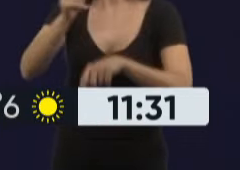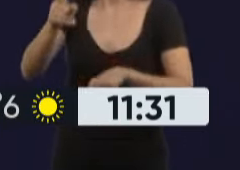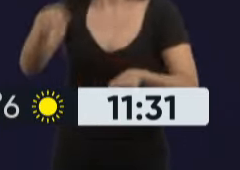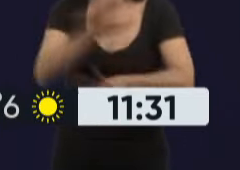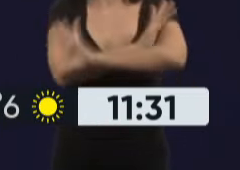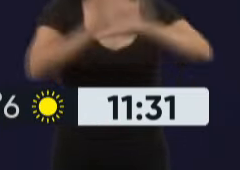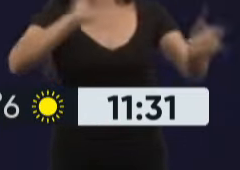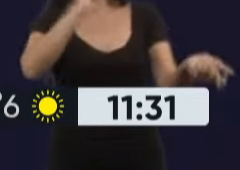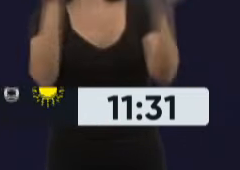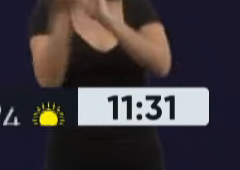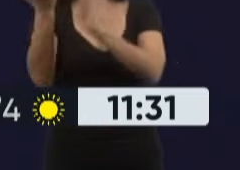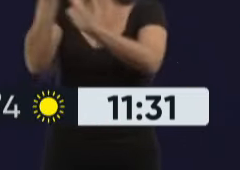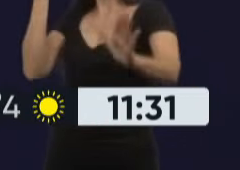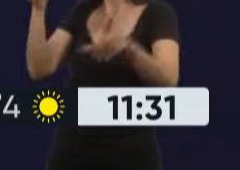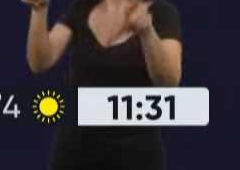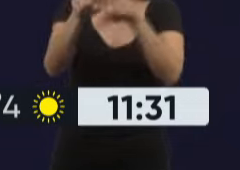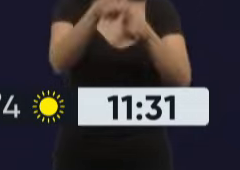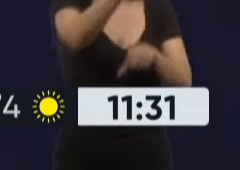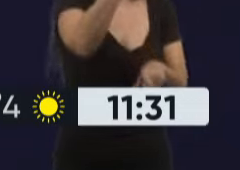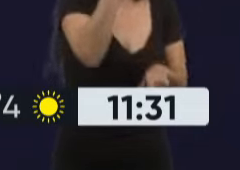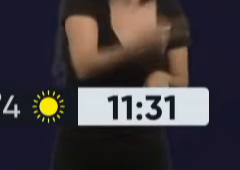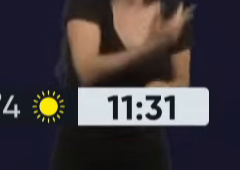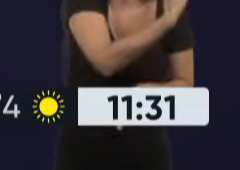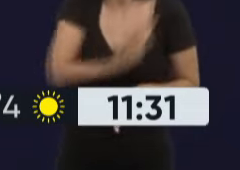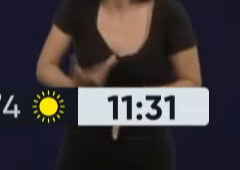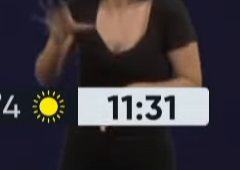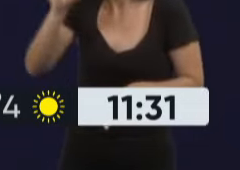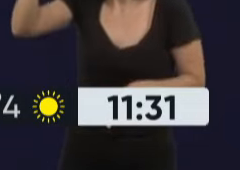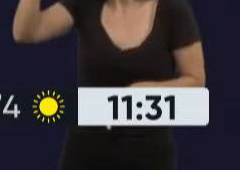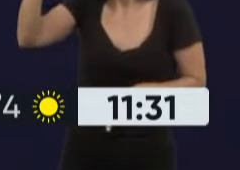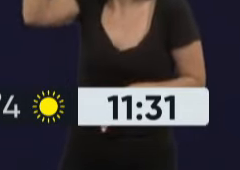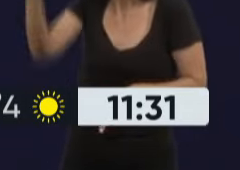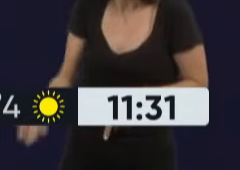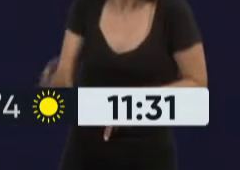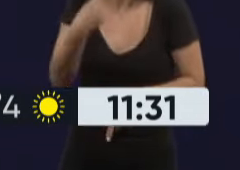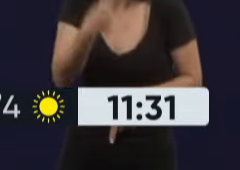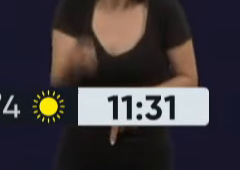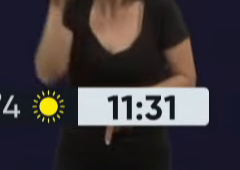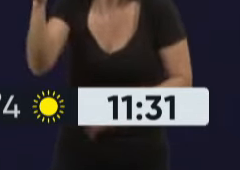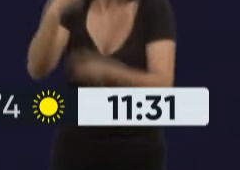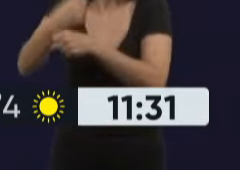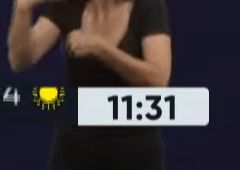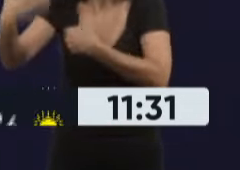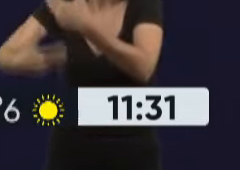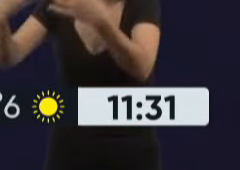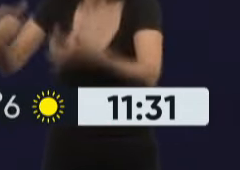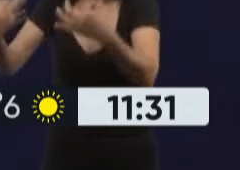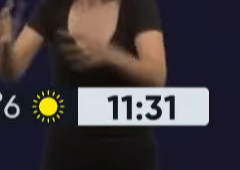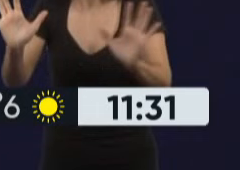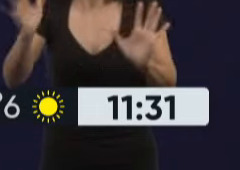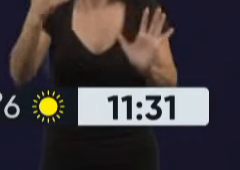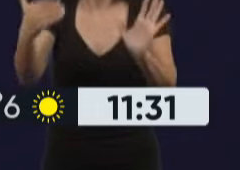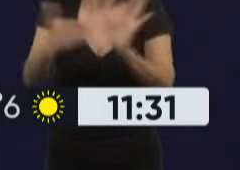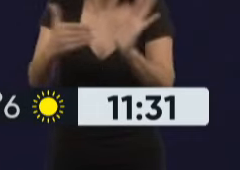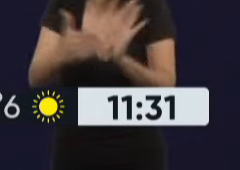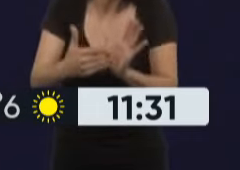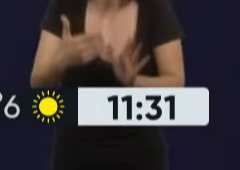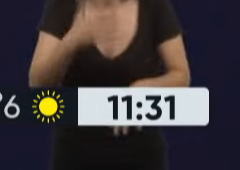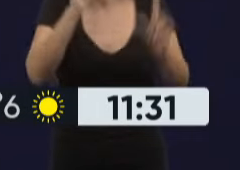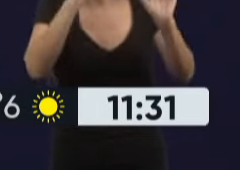gobernadores como tu fuente inobjetable que claramente hace bien las cosas pero también entendemos que hay otros gobernadores que